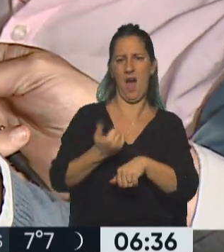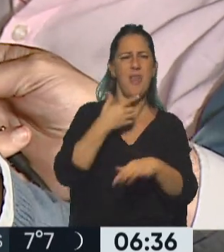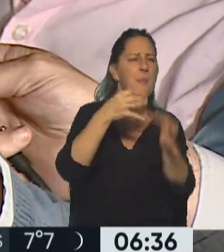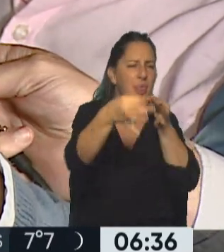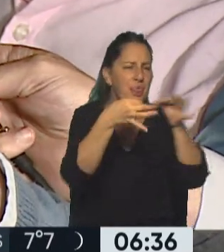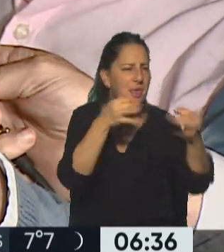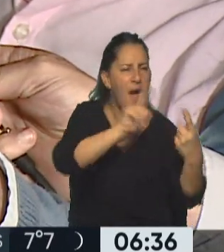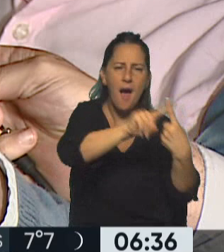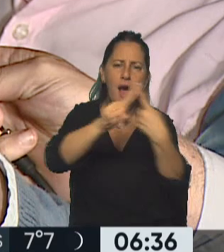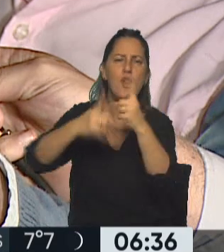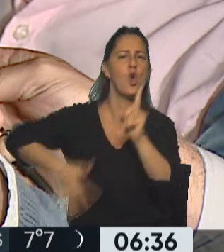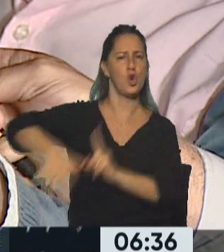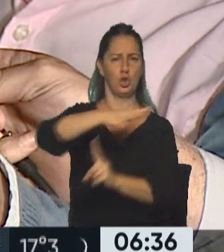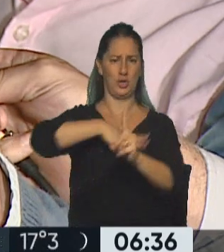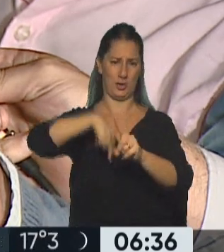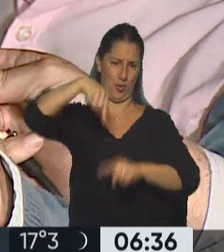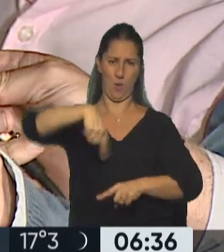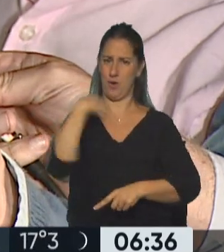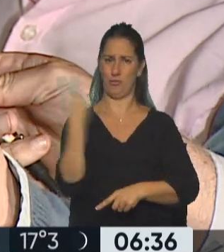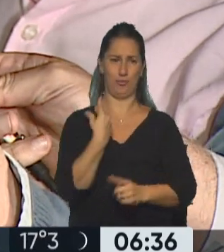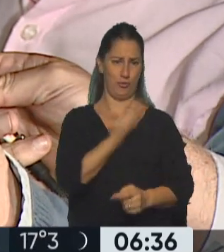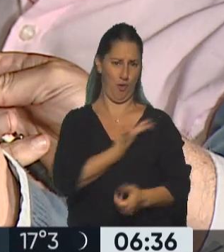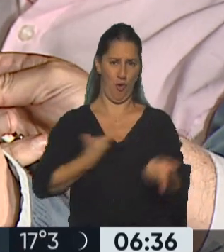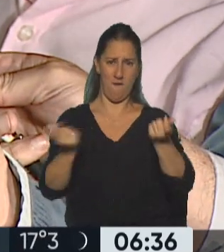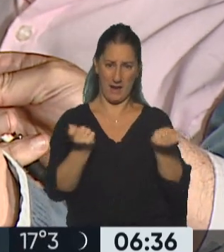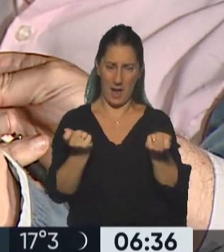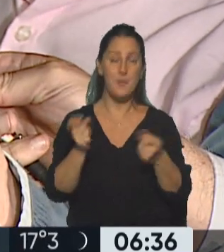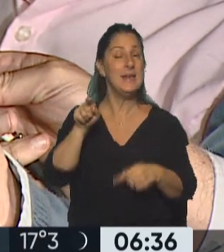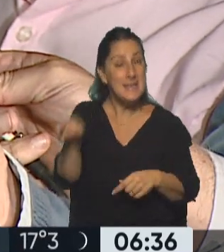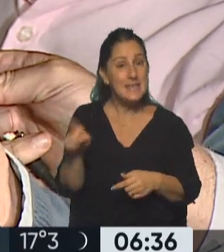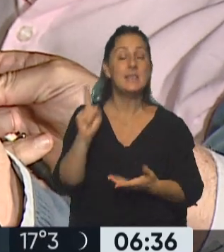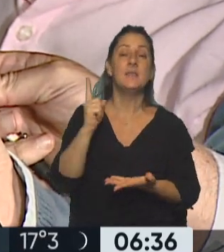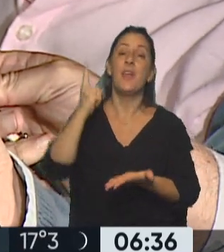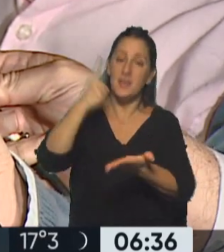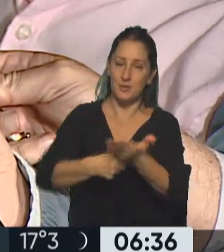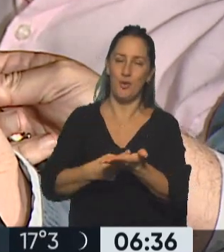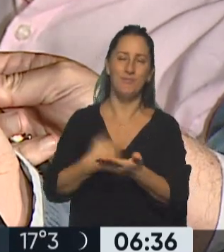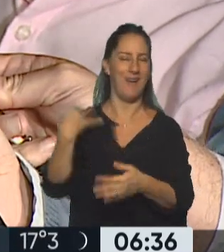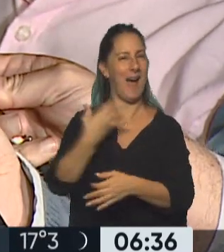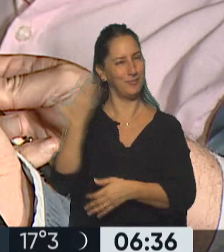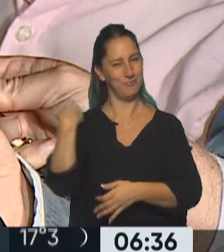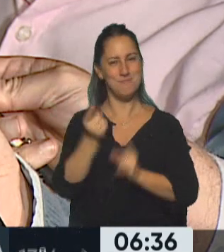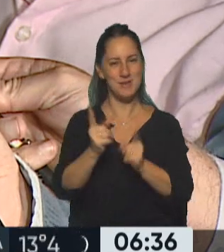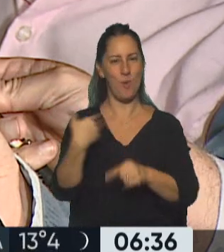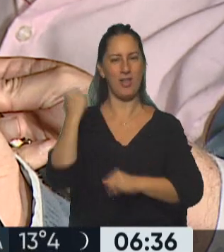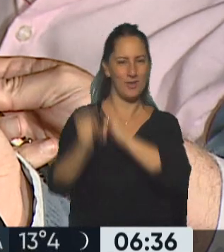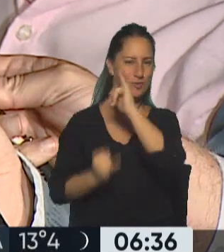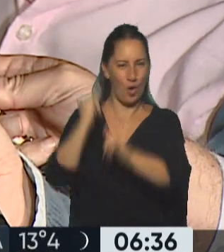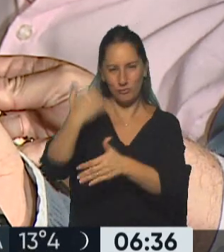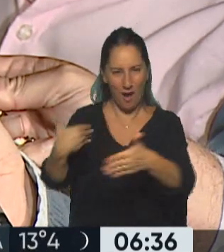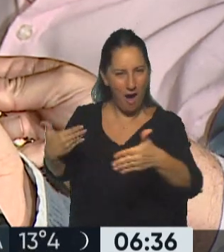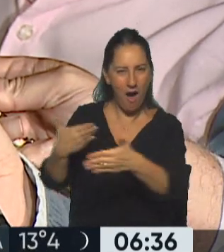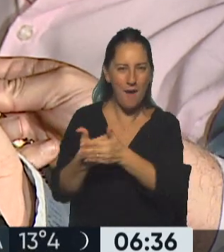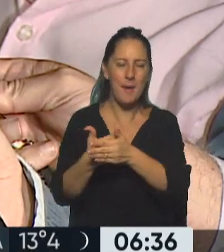y a explicar este contexto que nos toca gobernar nuevamente. Así que es una decisión que ratifica lo que ya venía diciendo y supongo yo que tiene que ver con